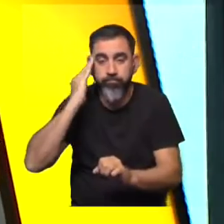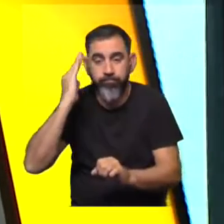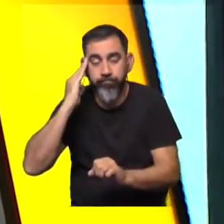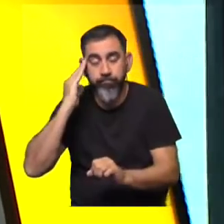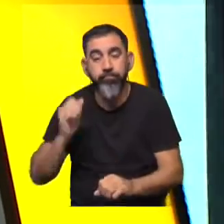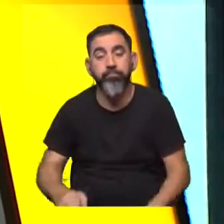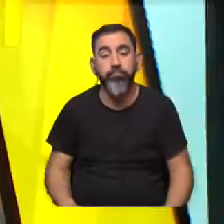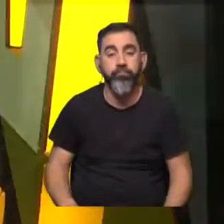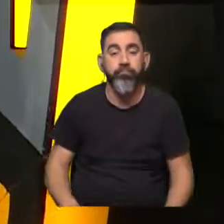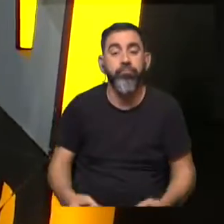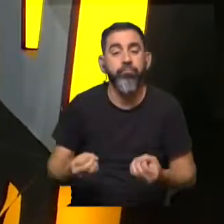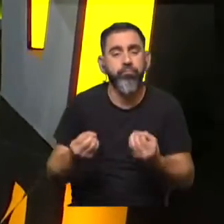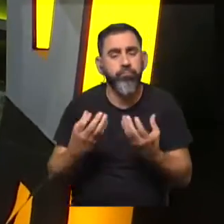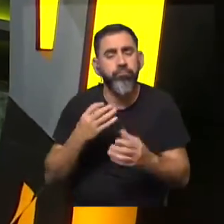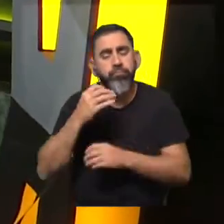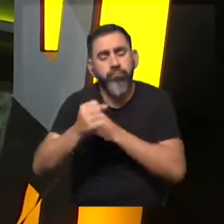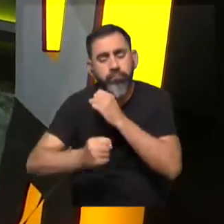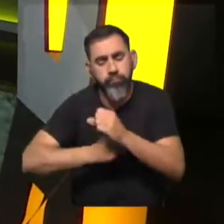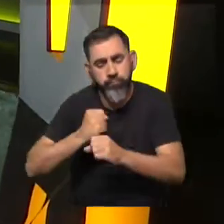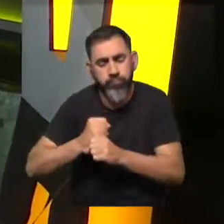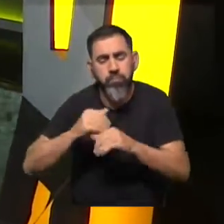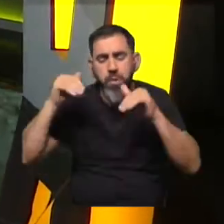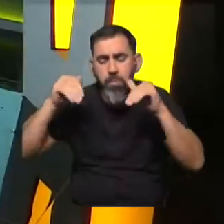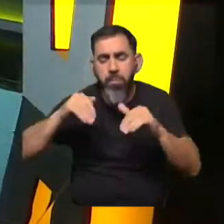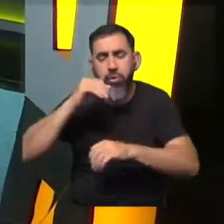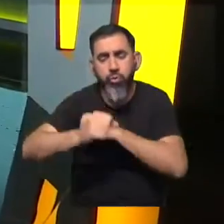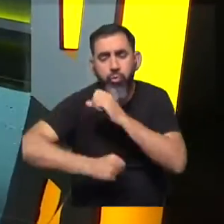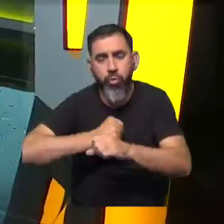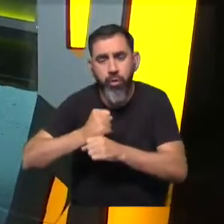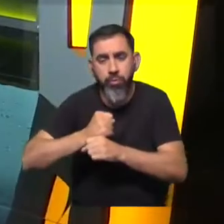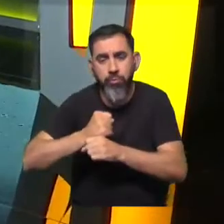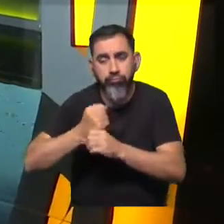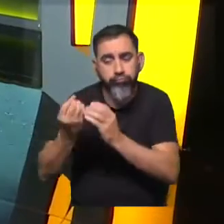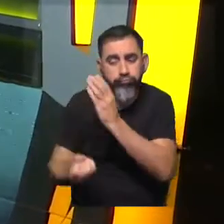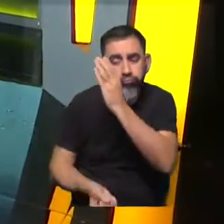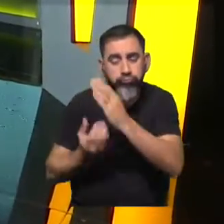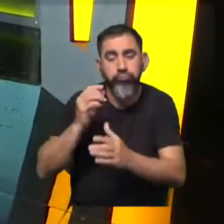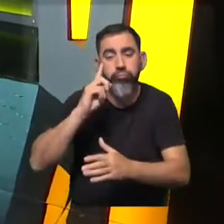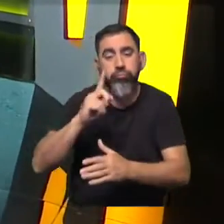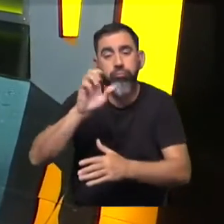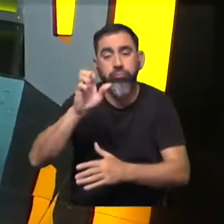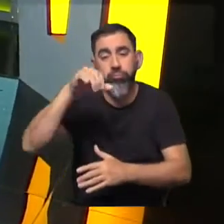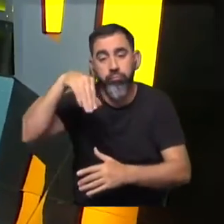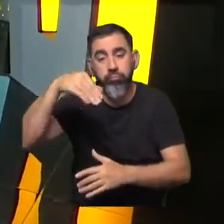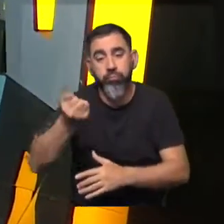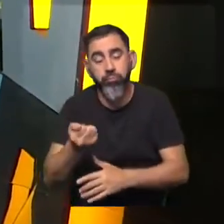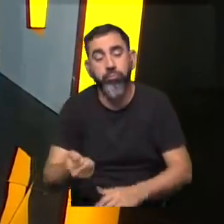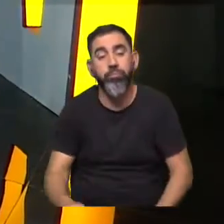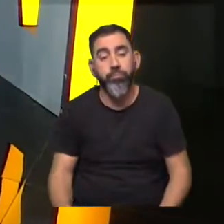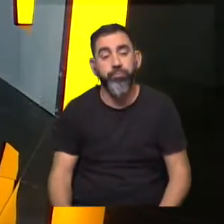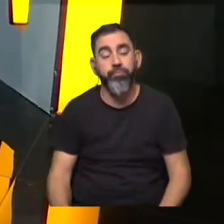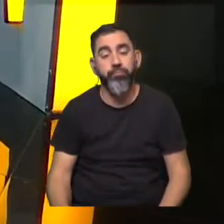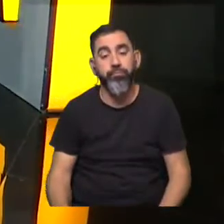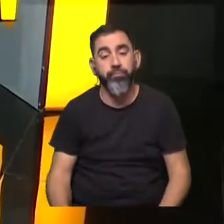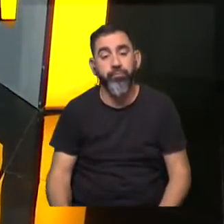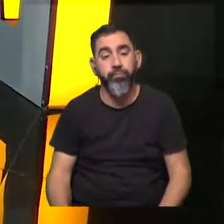realmente lleva muchos años, muchos millones de años, crear una gema. Por eso, en esto, como decís tú, de encontrar la ciencia